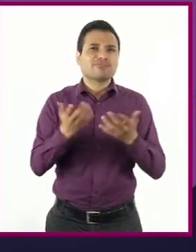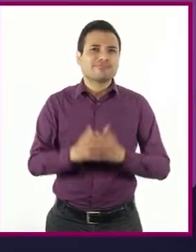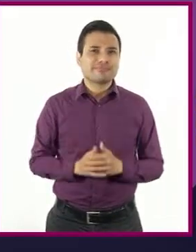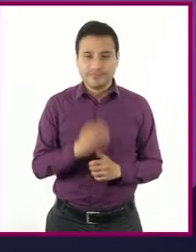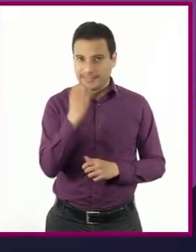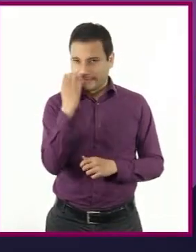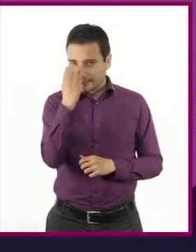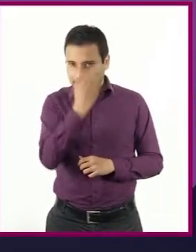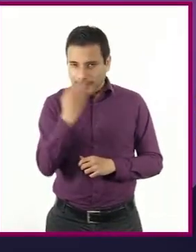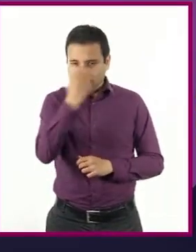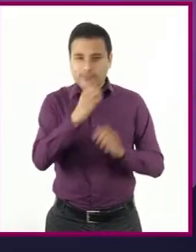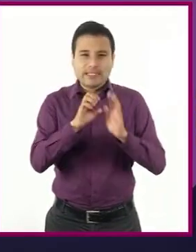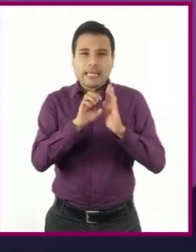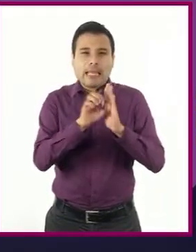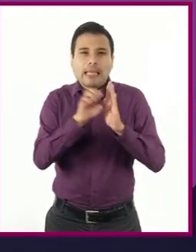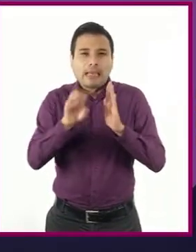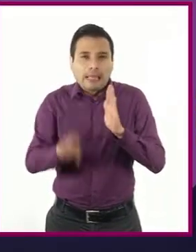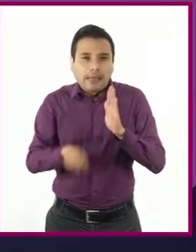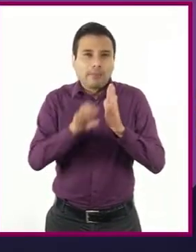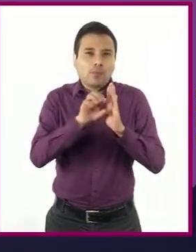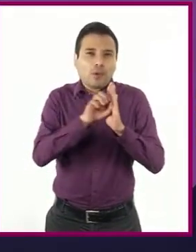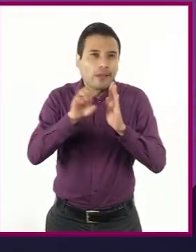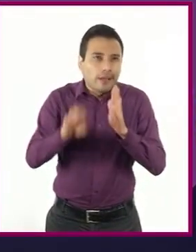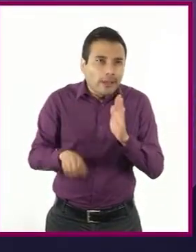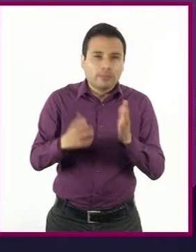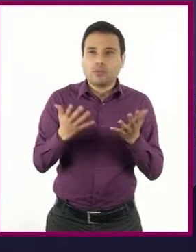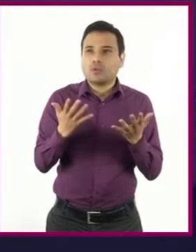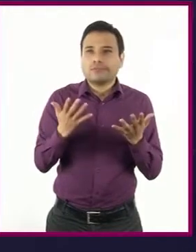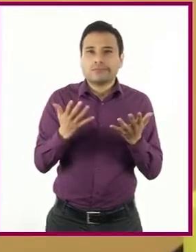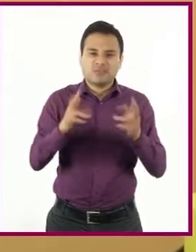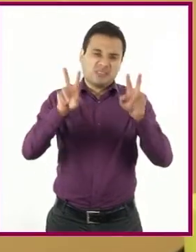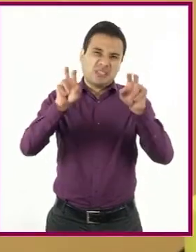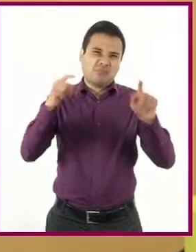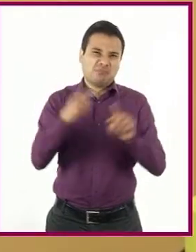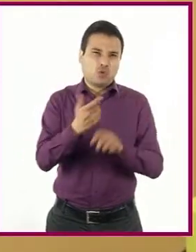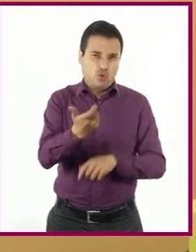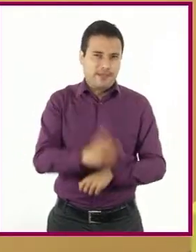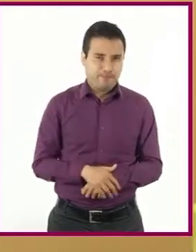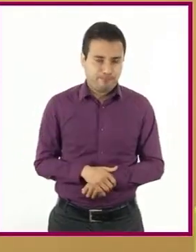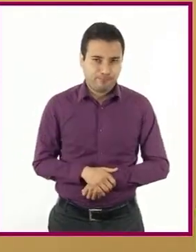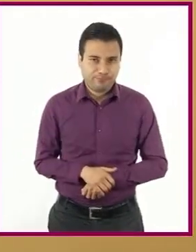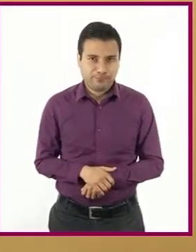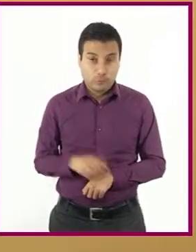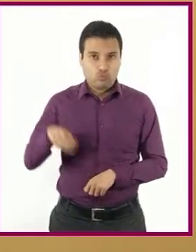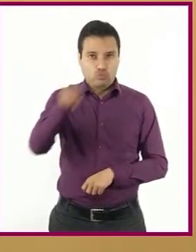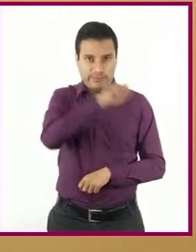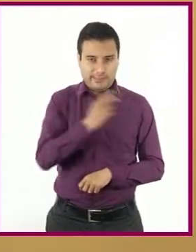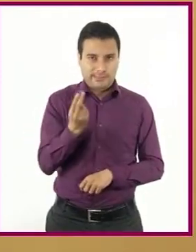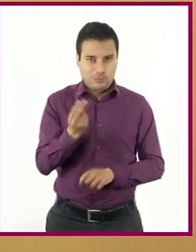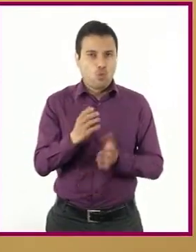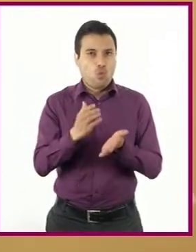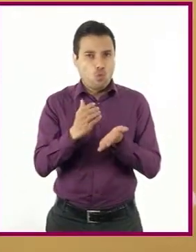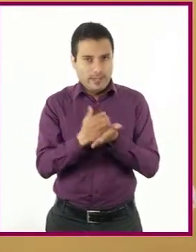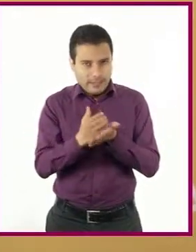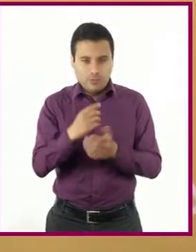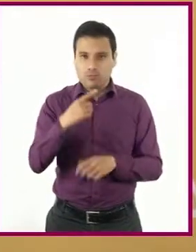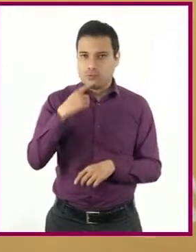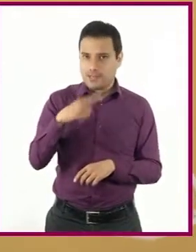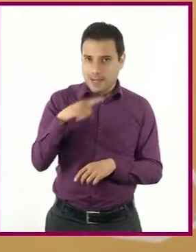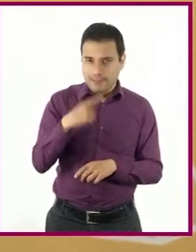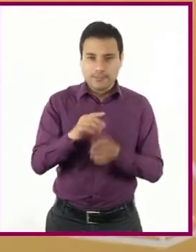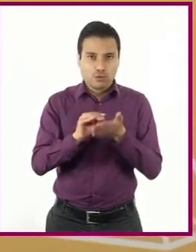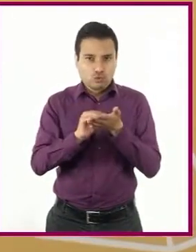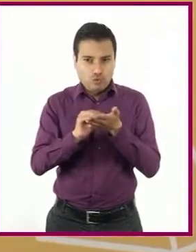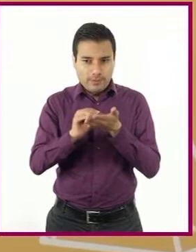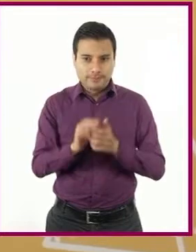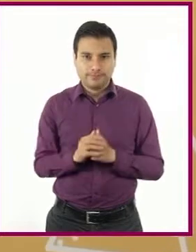analizar situaciones asociadas a fenómenos de la economía. Les pedimos tener a la mano cuaderno, lápiz y goma.